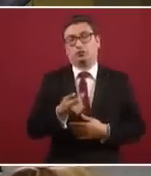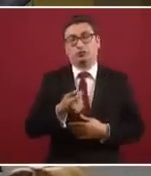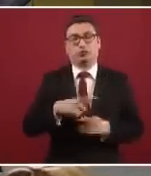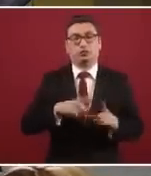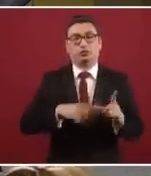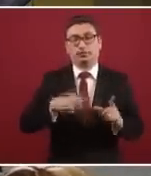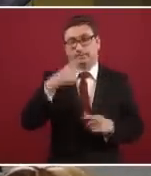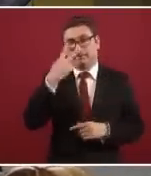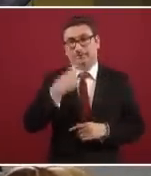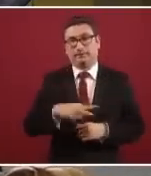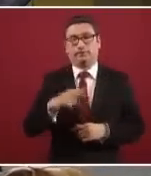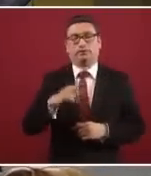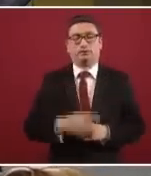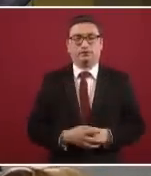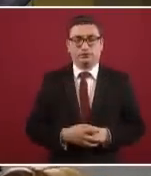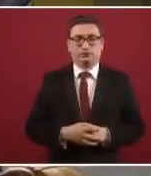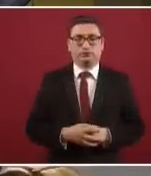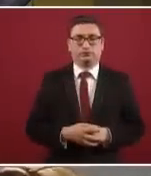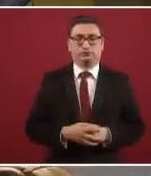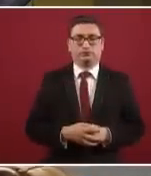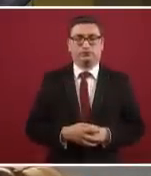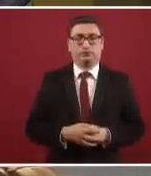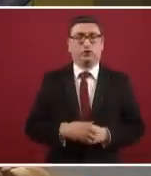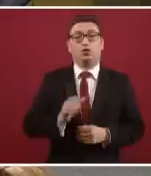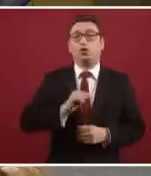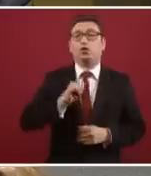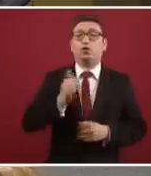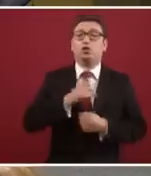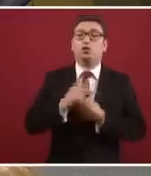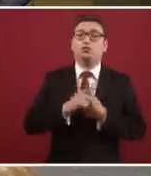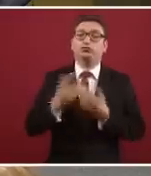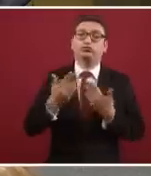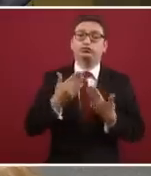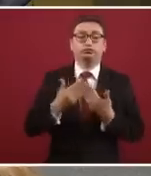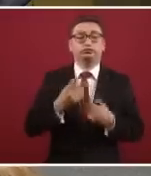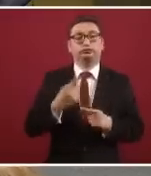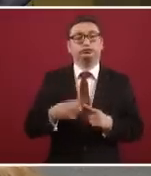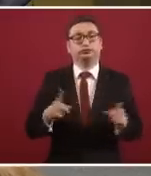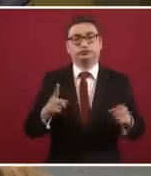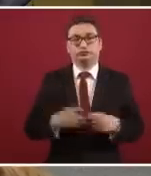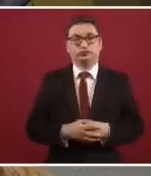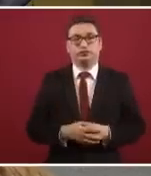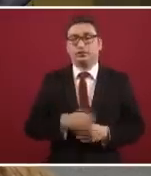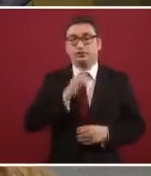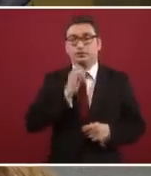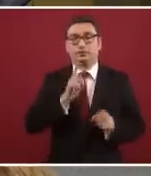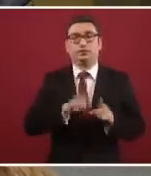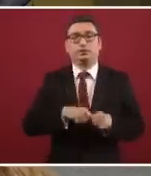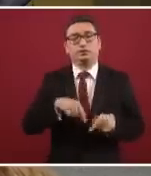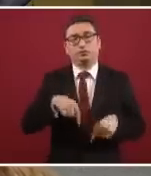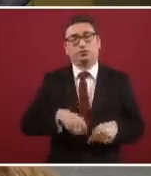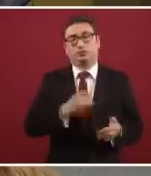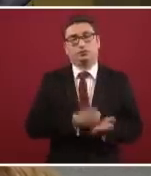con relación a otros países, entonces